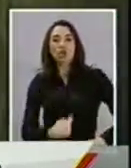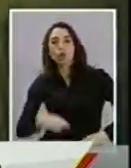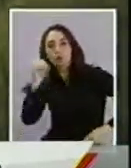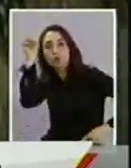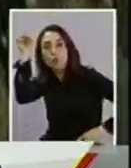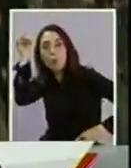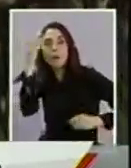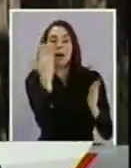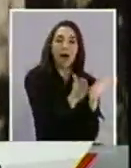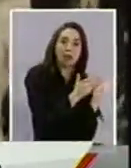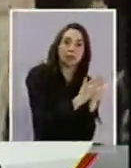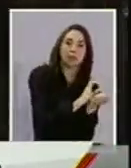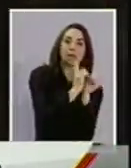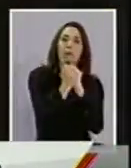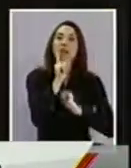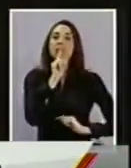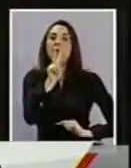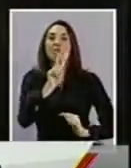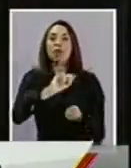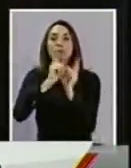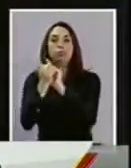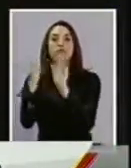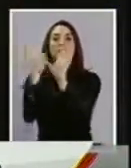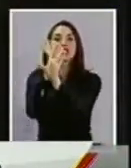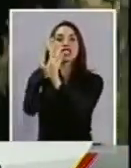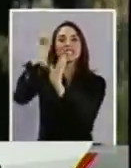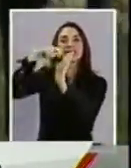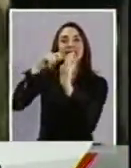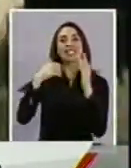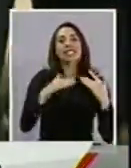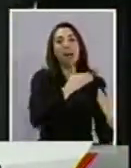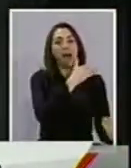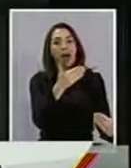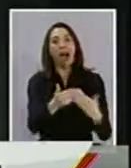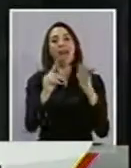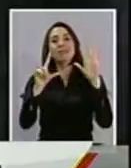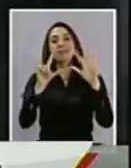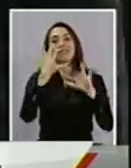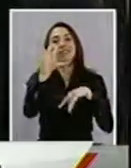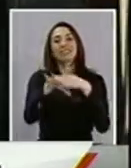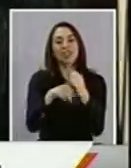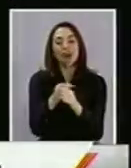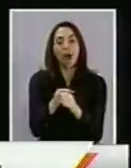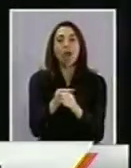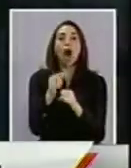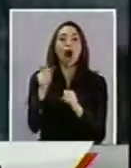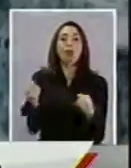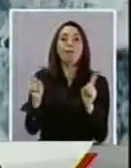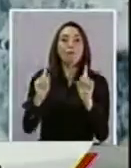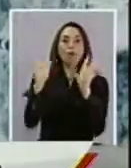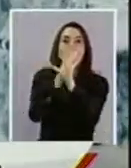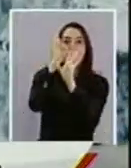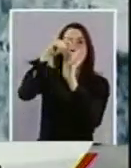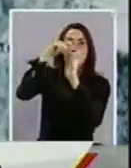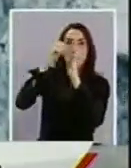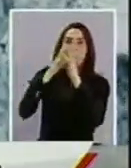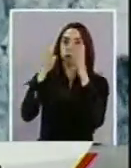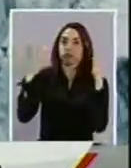que de las hojas saltó a la televisión y de ahí al cine. 75 años que ahora volverá con una mega producción.